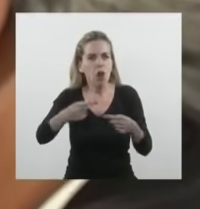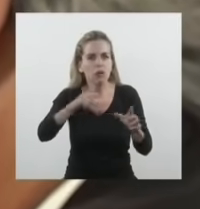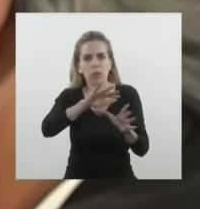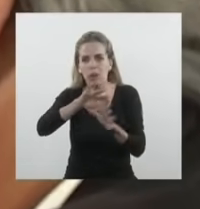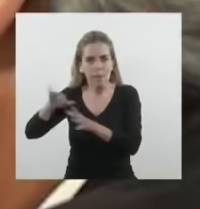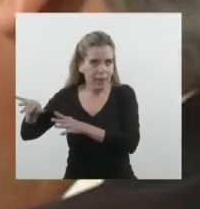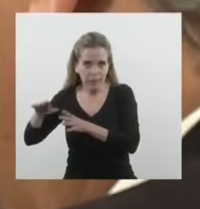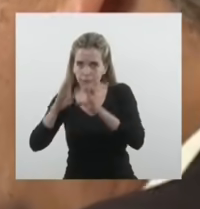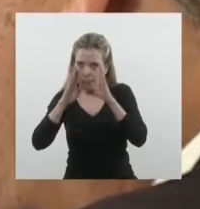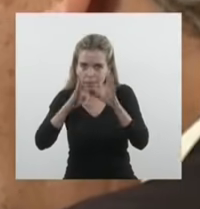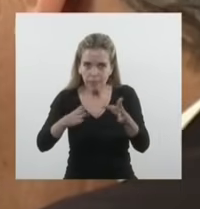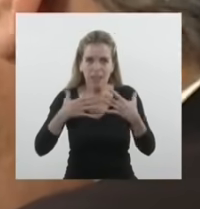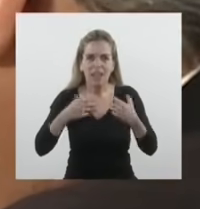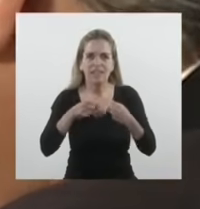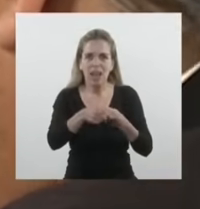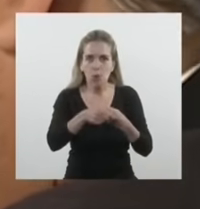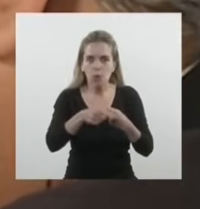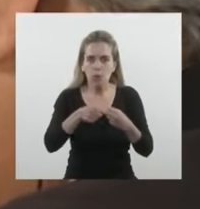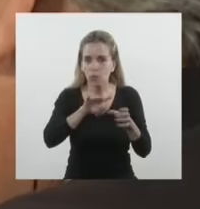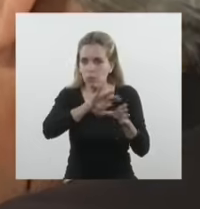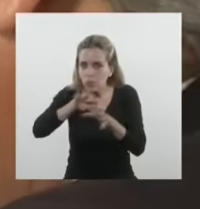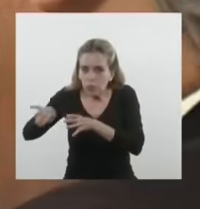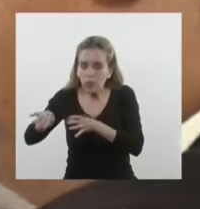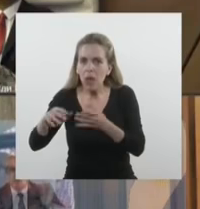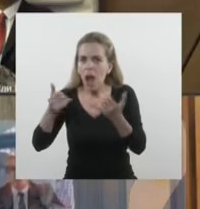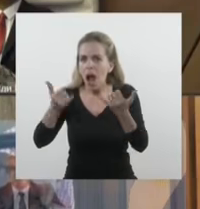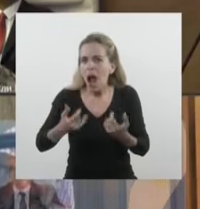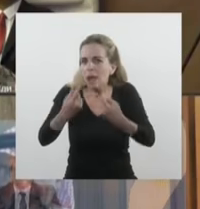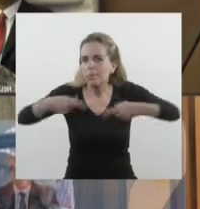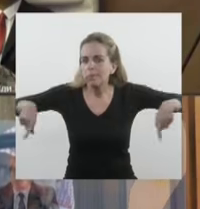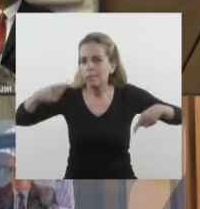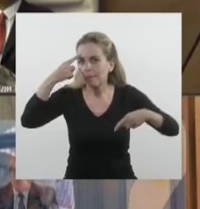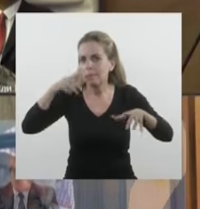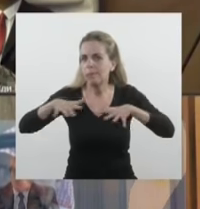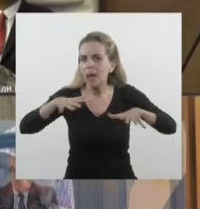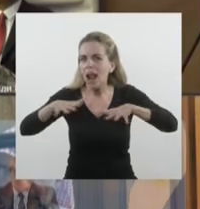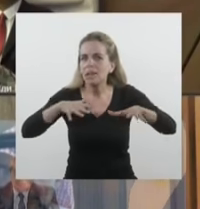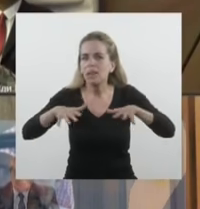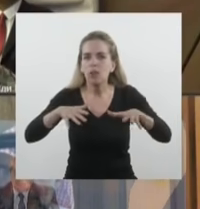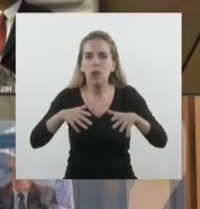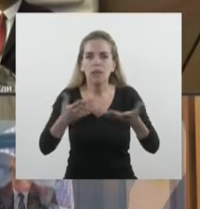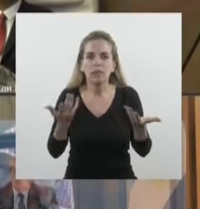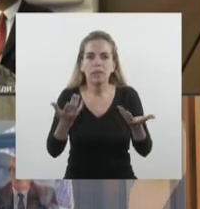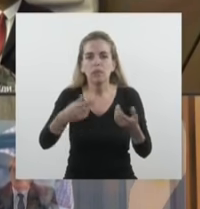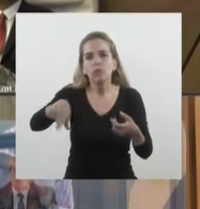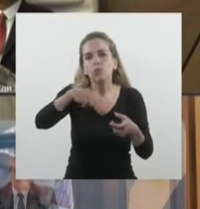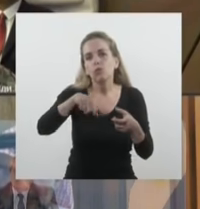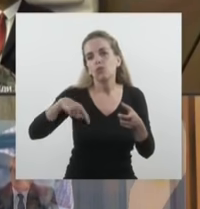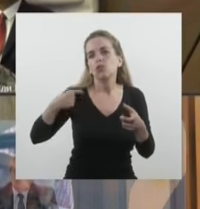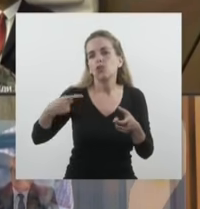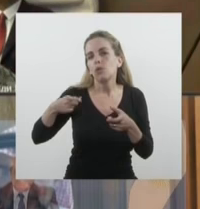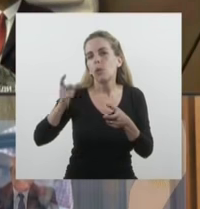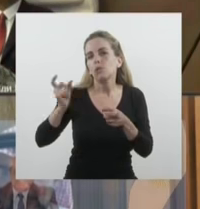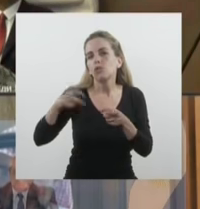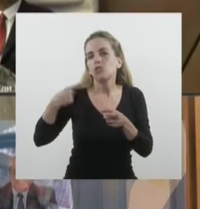entonces nos aparecen extraños contraproducentes a las acciones de nuestros socios que tratan de